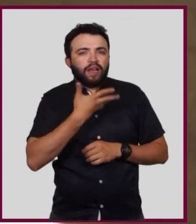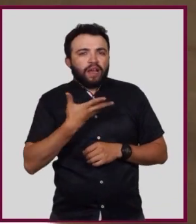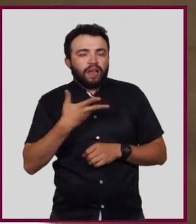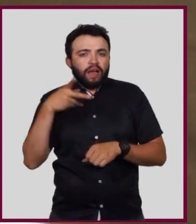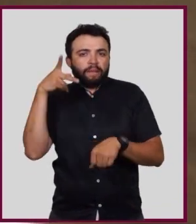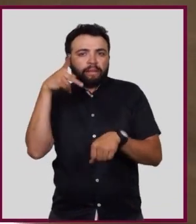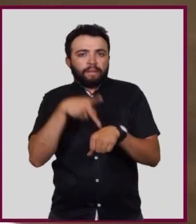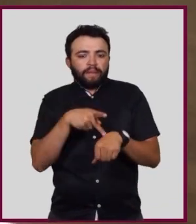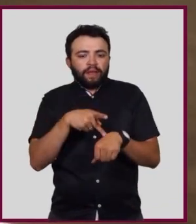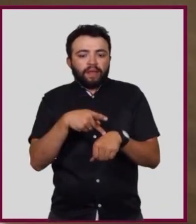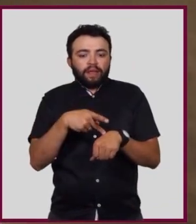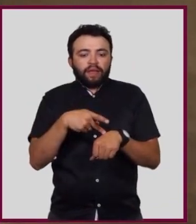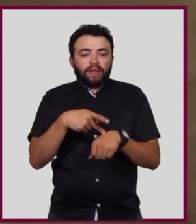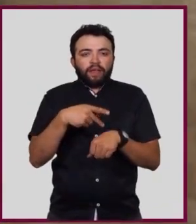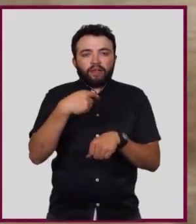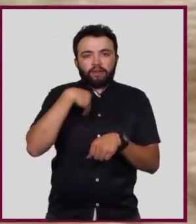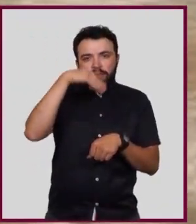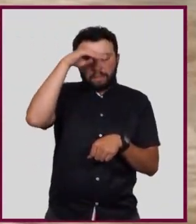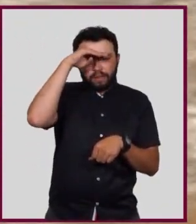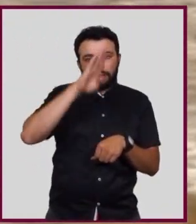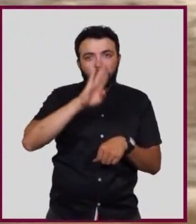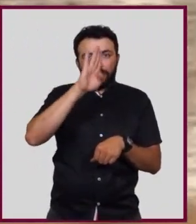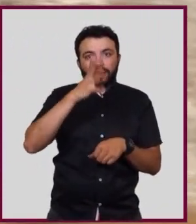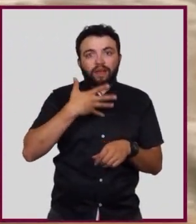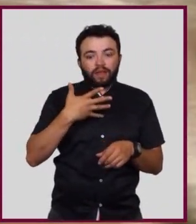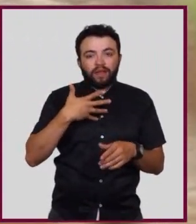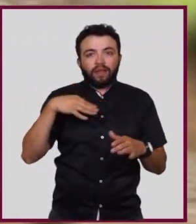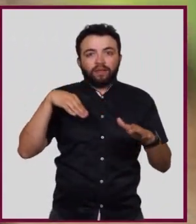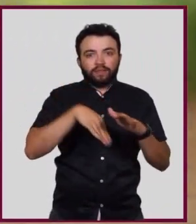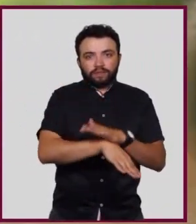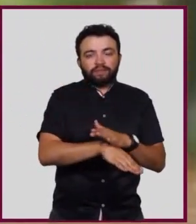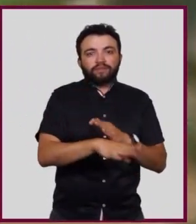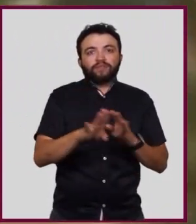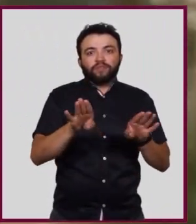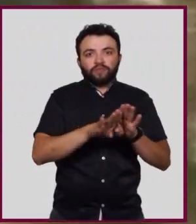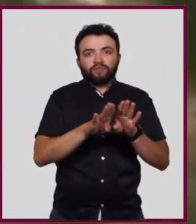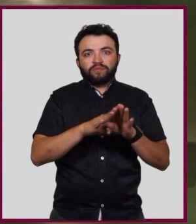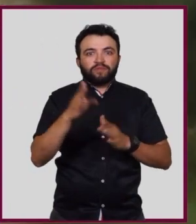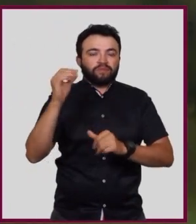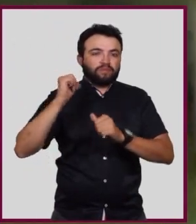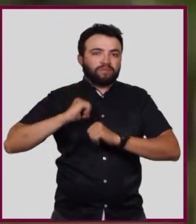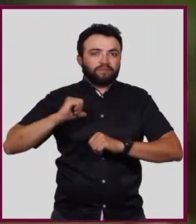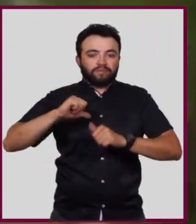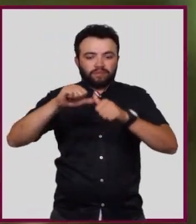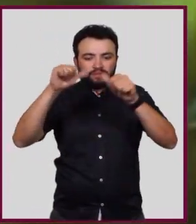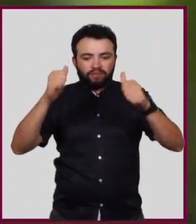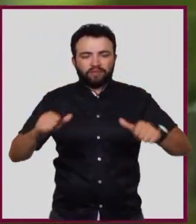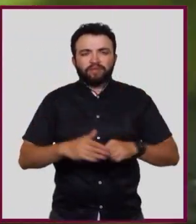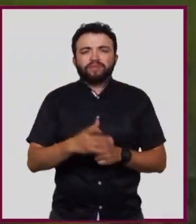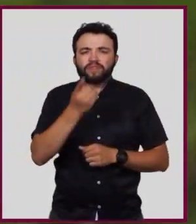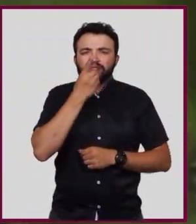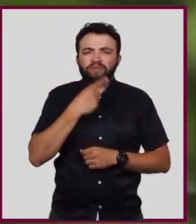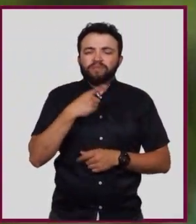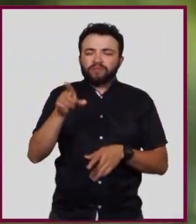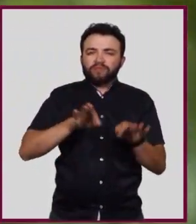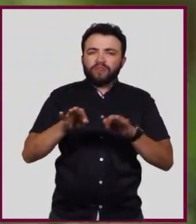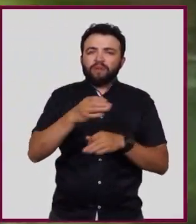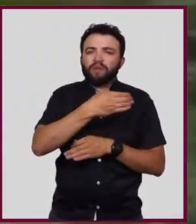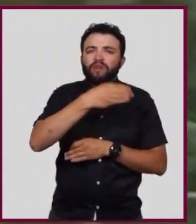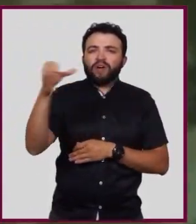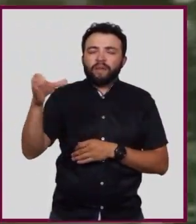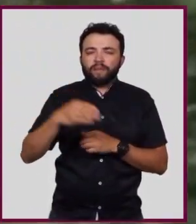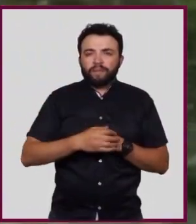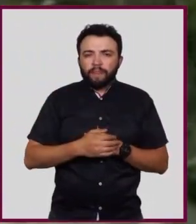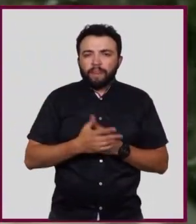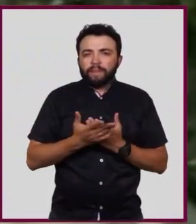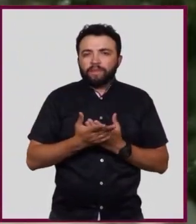piedra en mi parcela, quiere decir que hay una escultura. Cuéntenos de su trabajo en campo. ¿Nos puede describir un día de